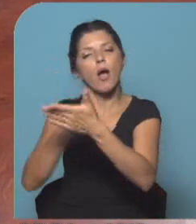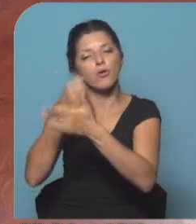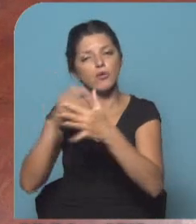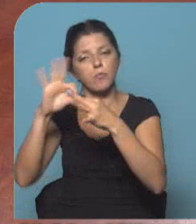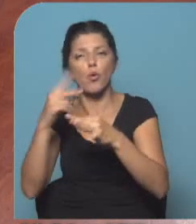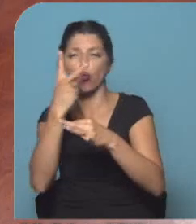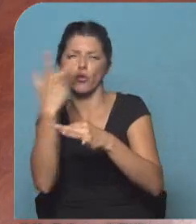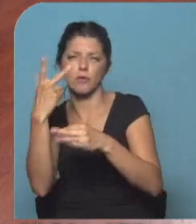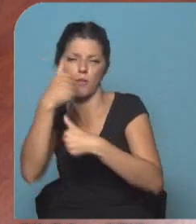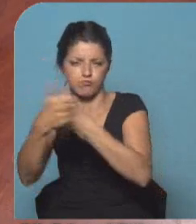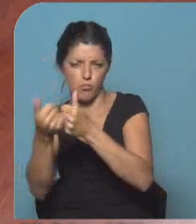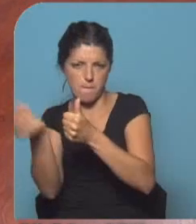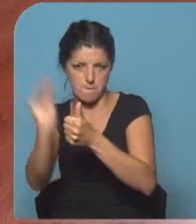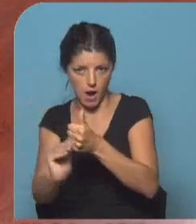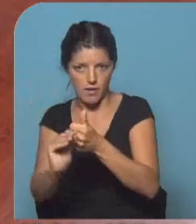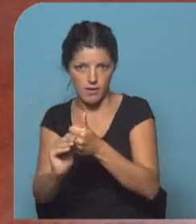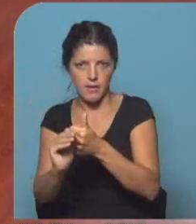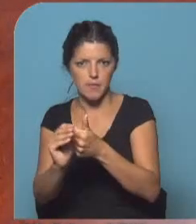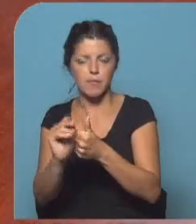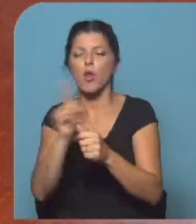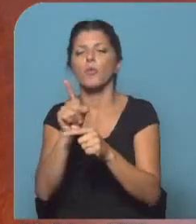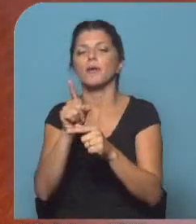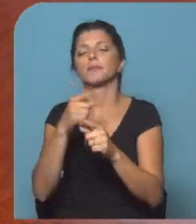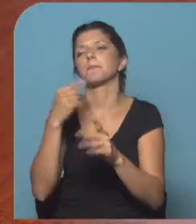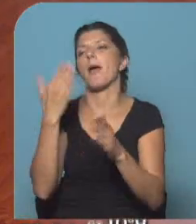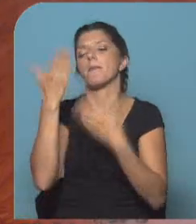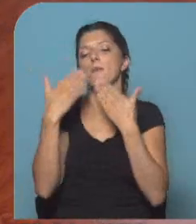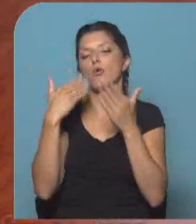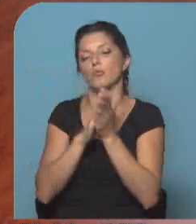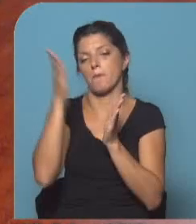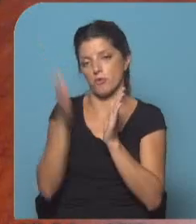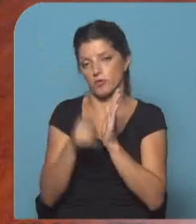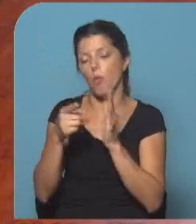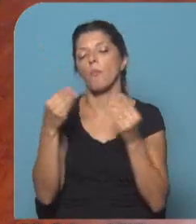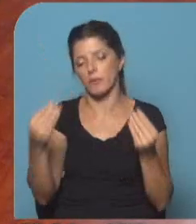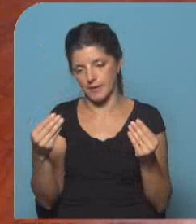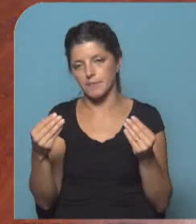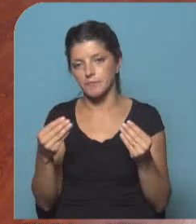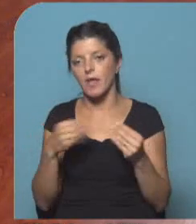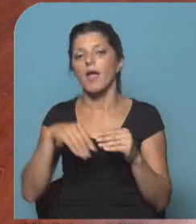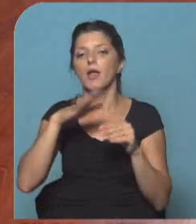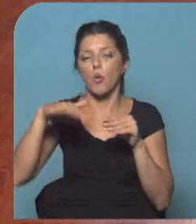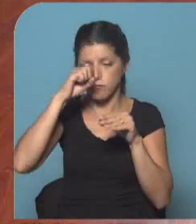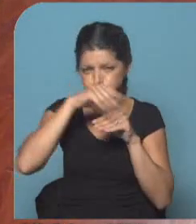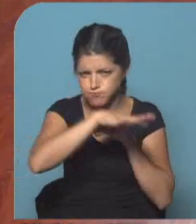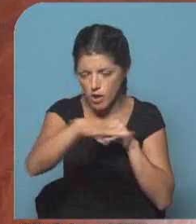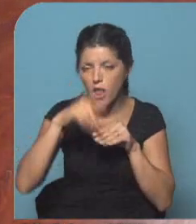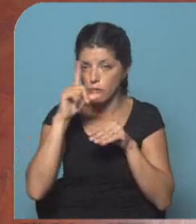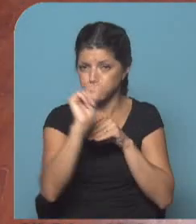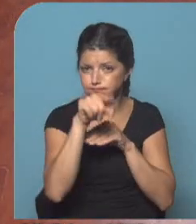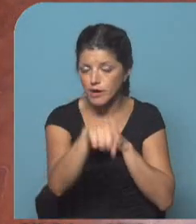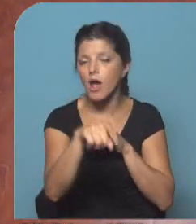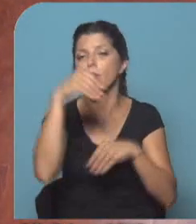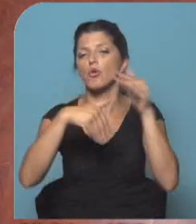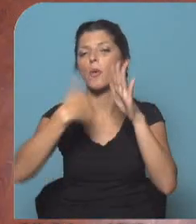pero esas 2 o 3 bancas no tienen que ver con el porcentaje, sino con cómo se computa, pues los votos del interior catalán pesan más que los votos urbanos y demás, y al mismo tiempo